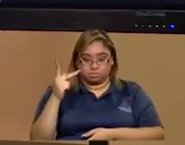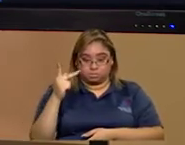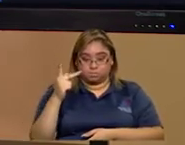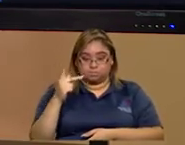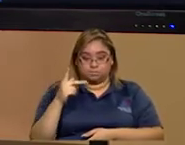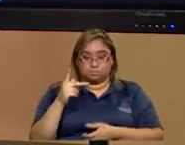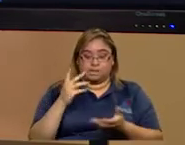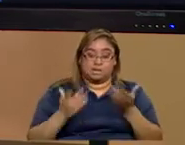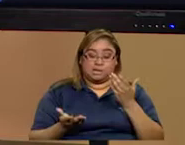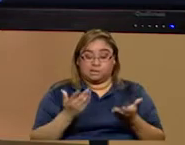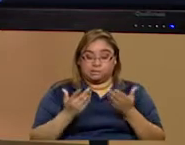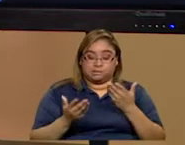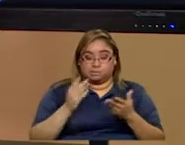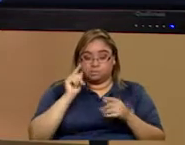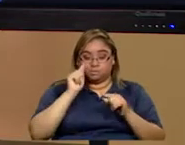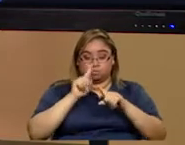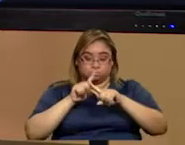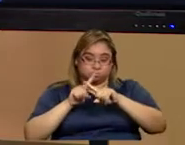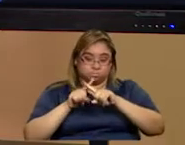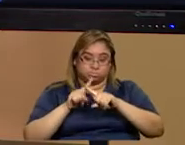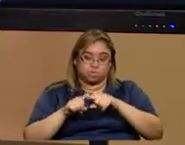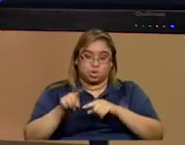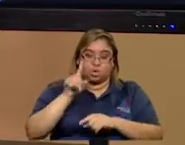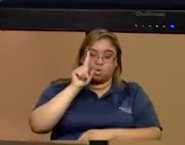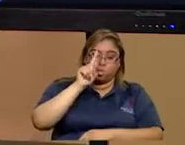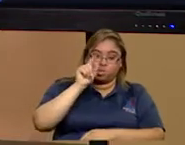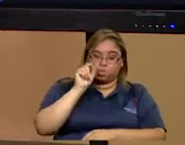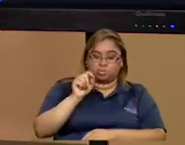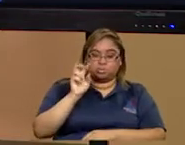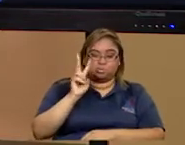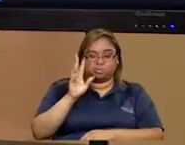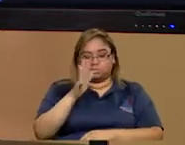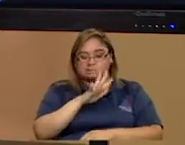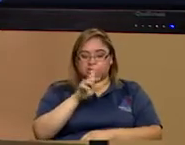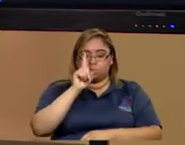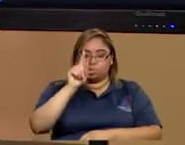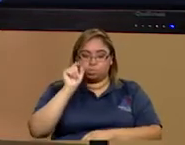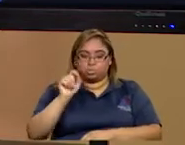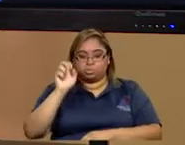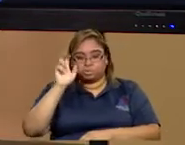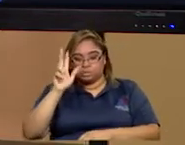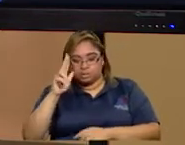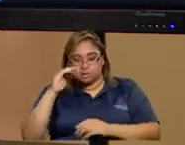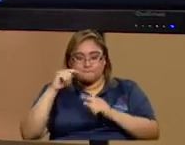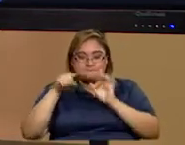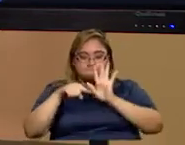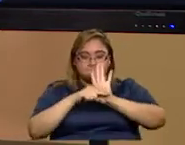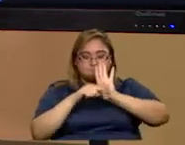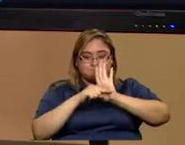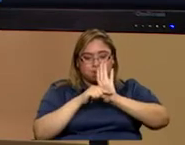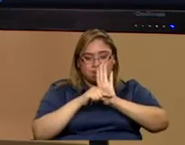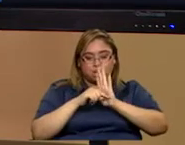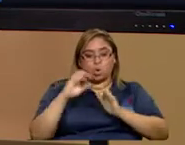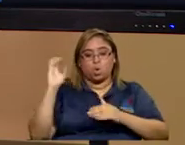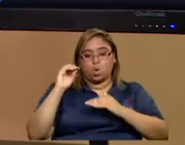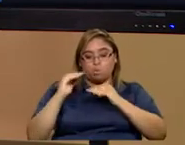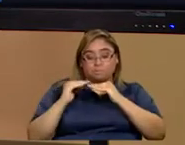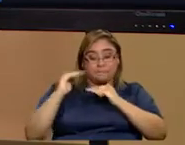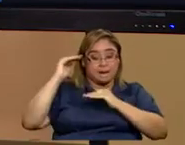1.2 kiloohmios, 1.3, menos y máximo